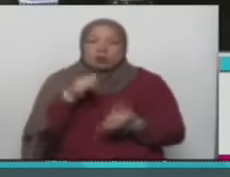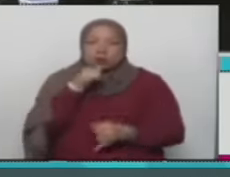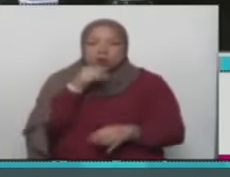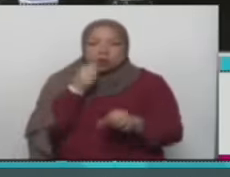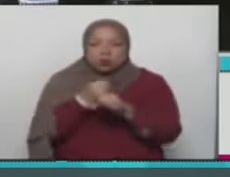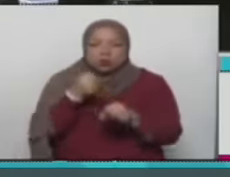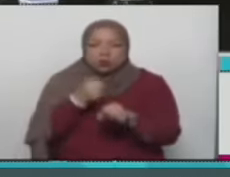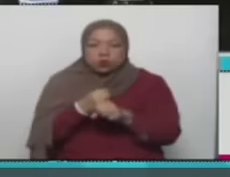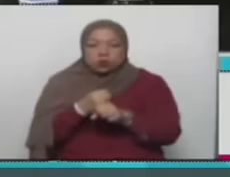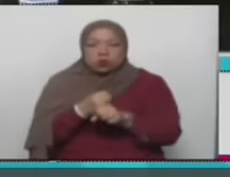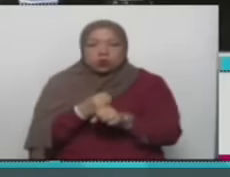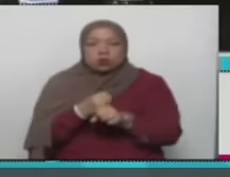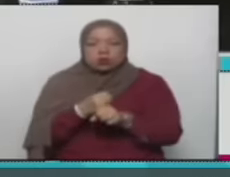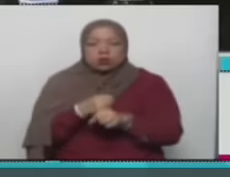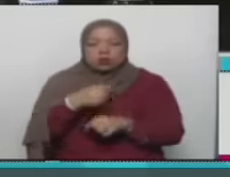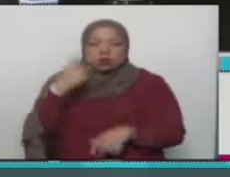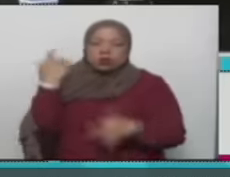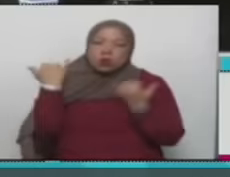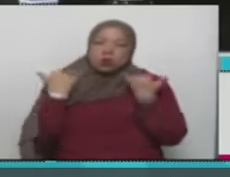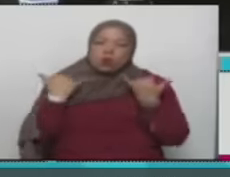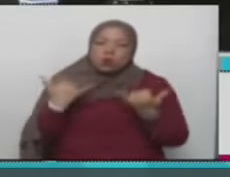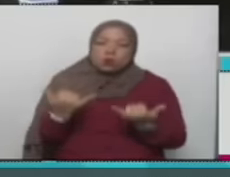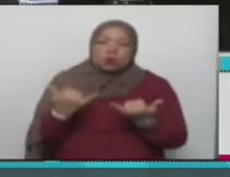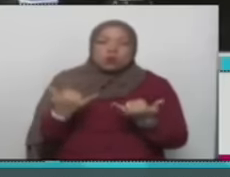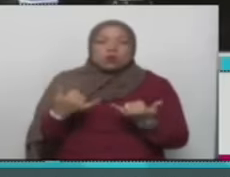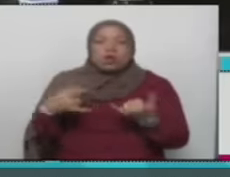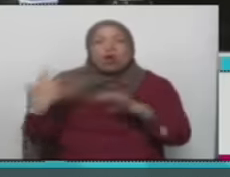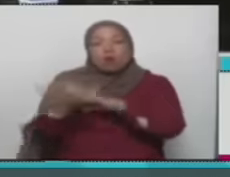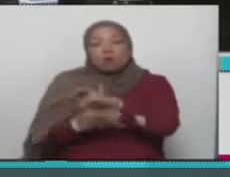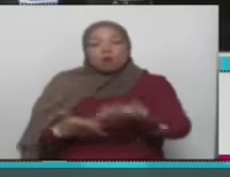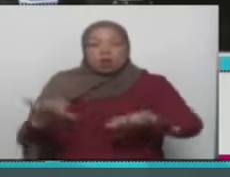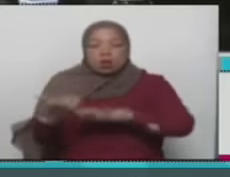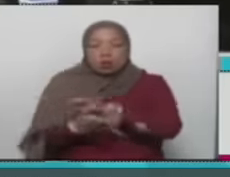recurso contencioso electoral para dirimir este conflicto,